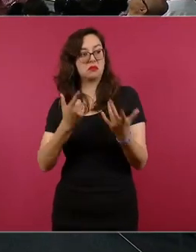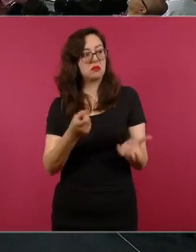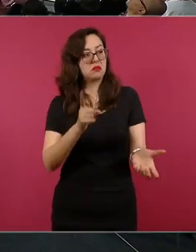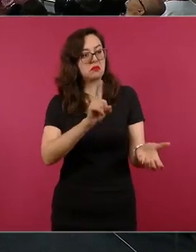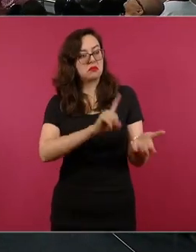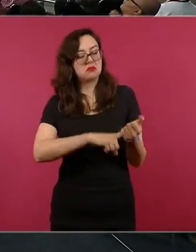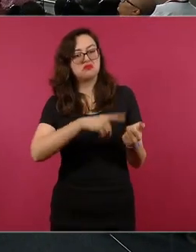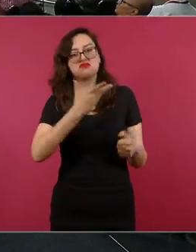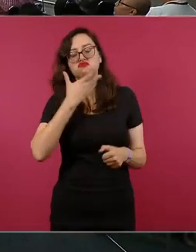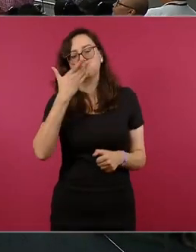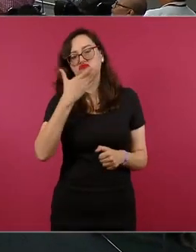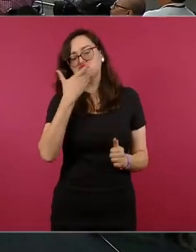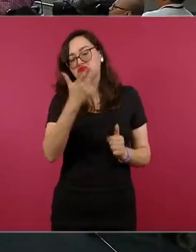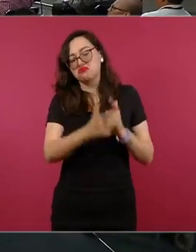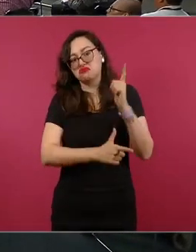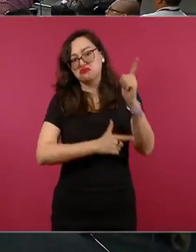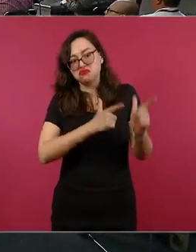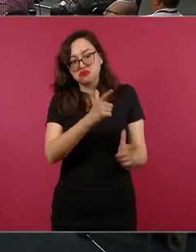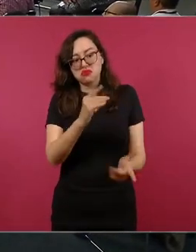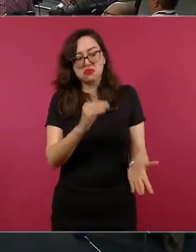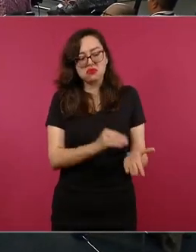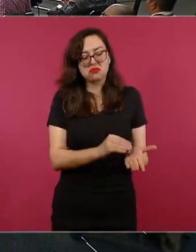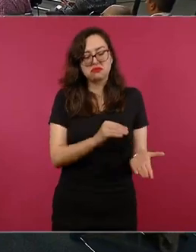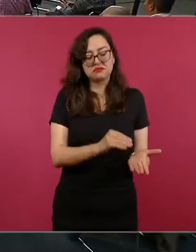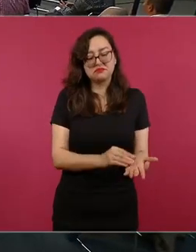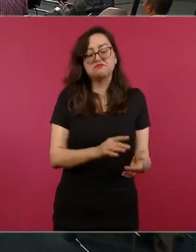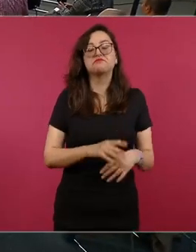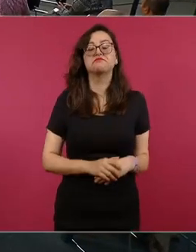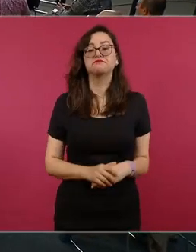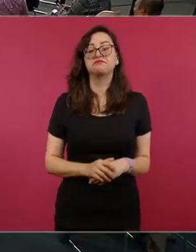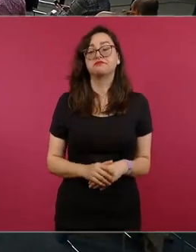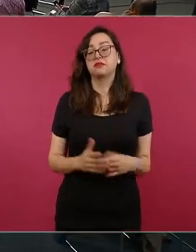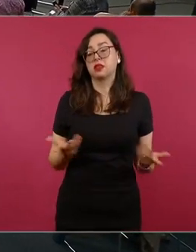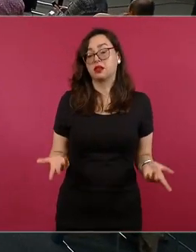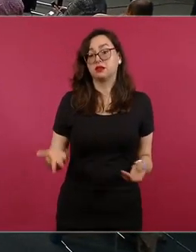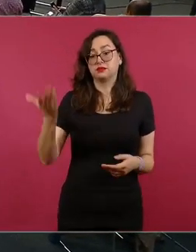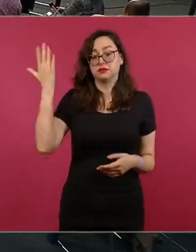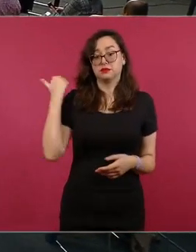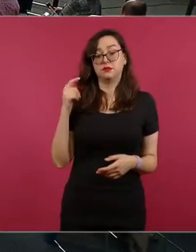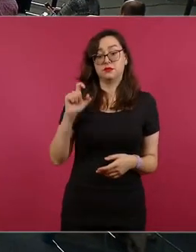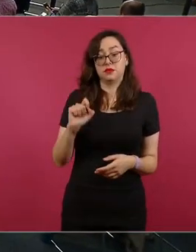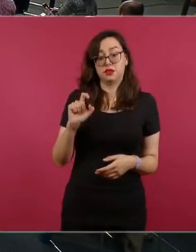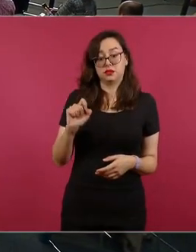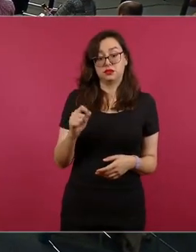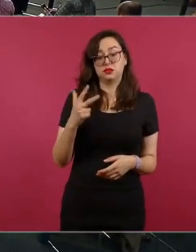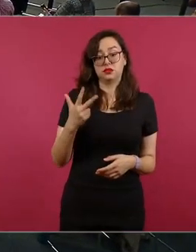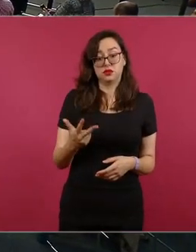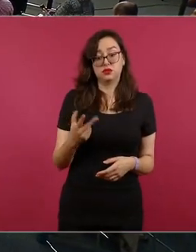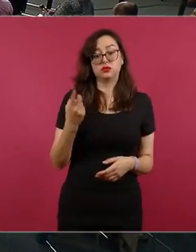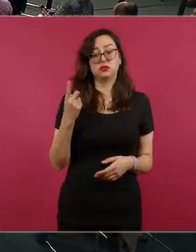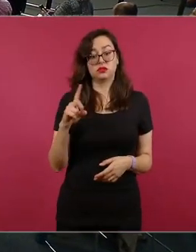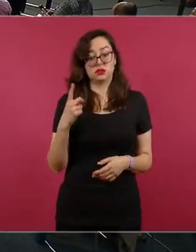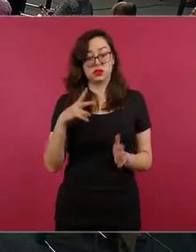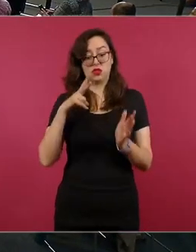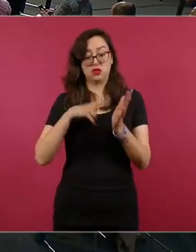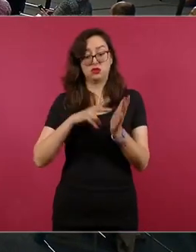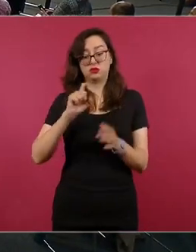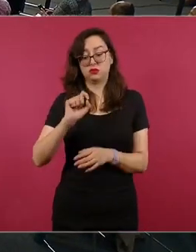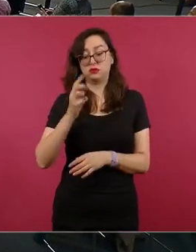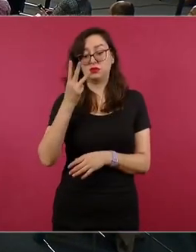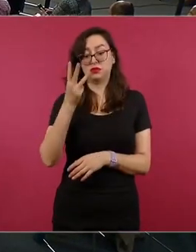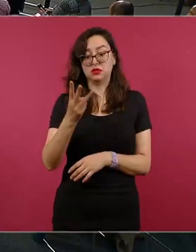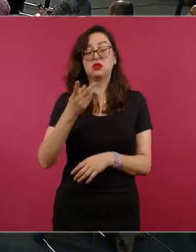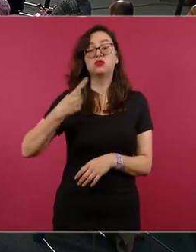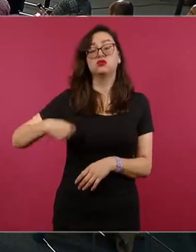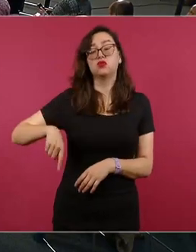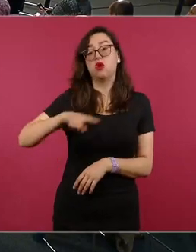El 28 de septiembre de 2023 presentamos en esta tribuna una vez más el abuso en los créditos hipotecarios